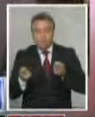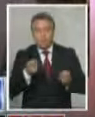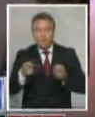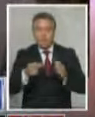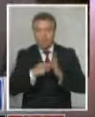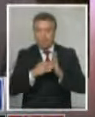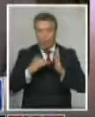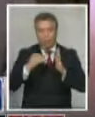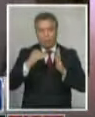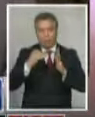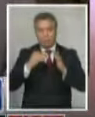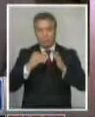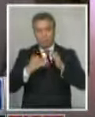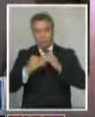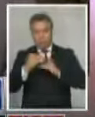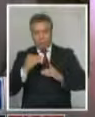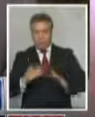desacelerarse?